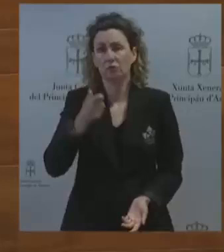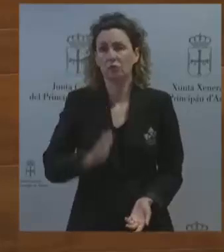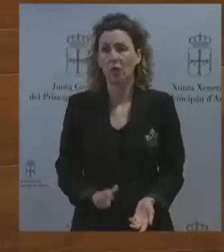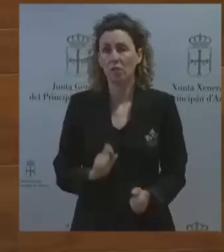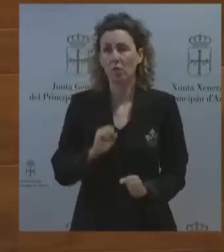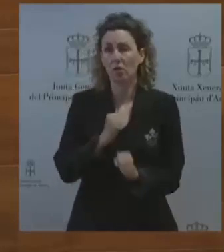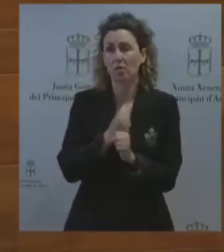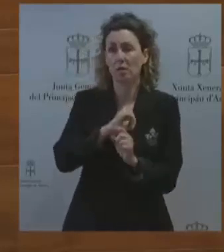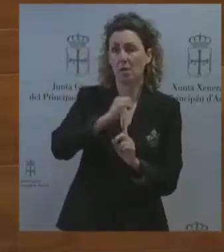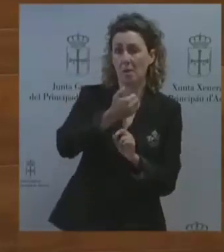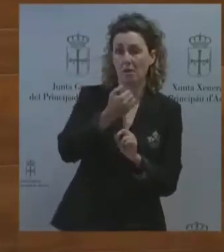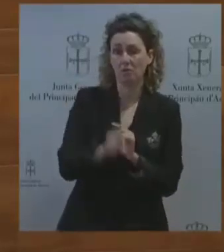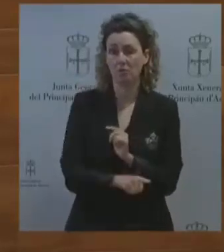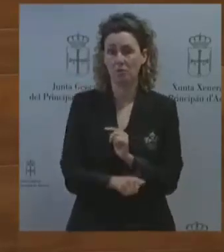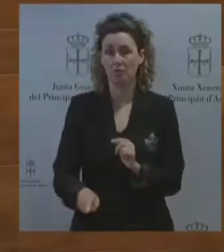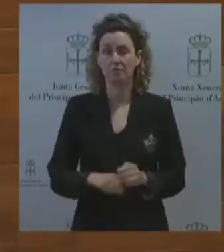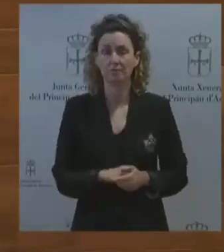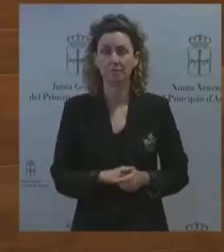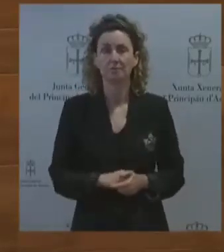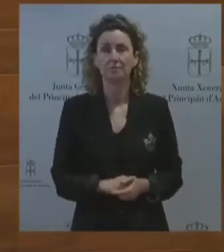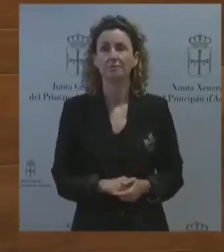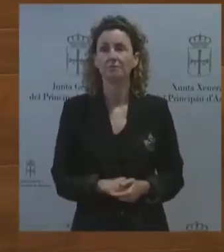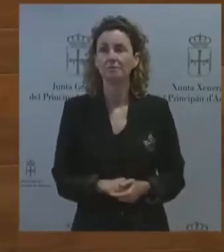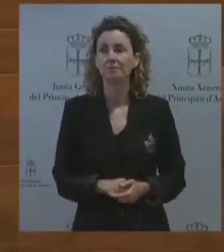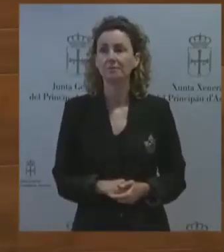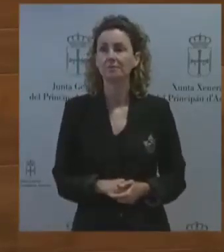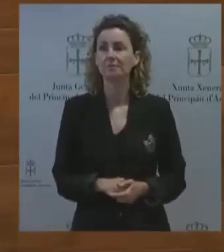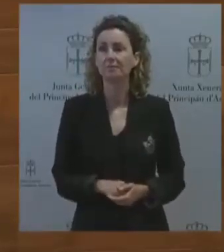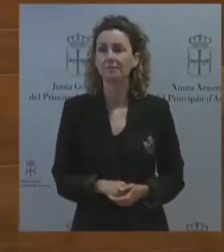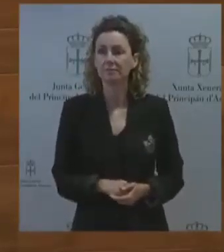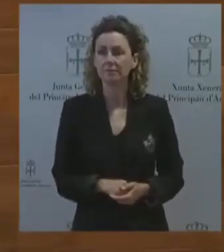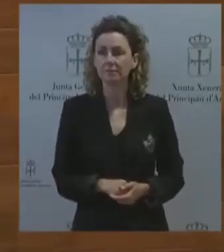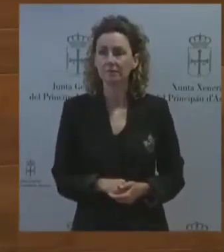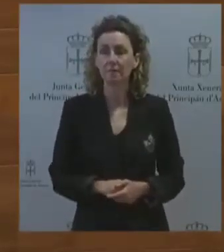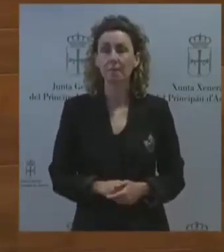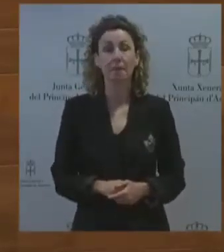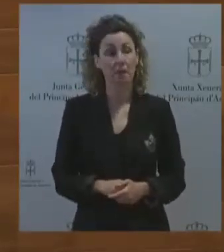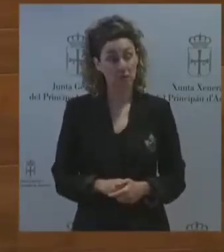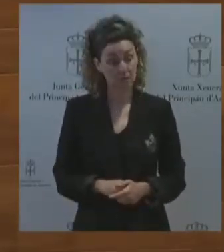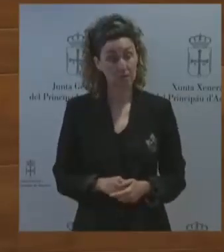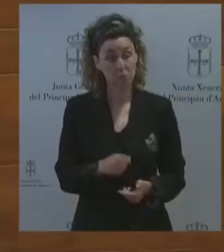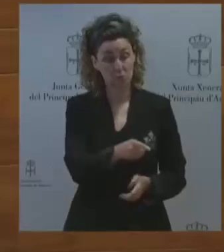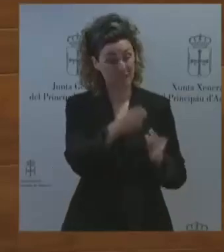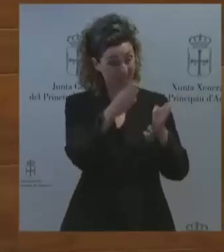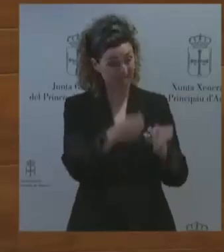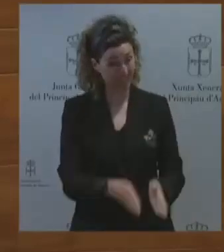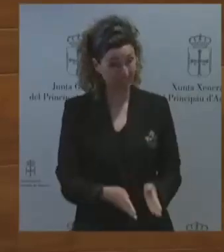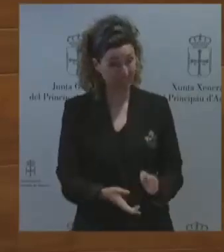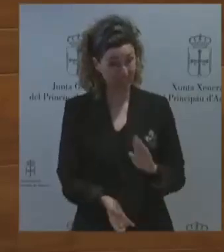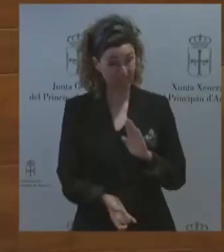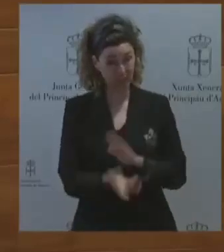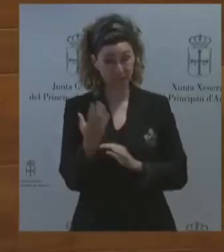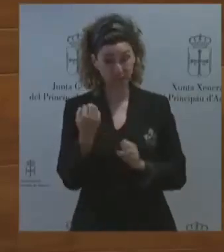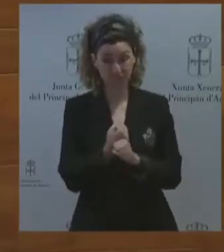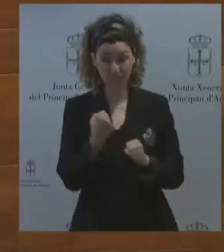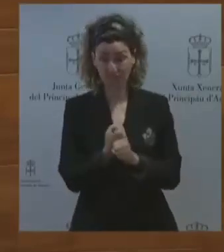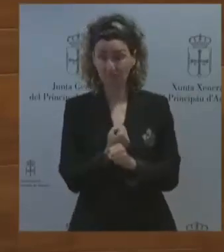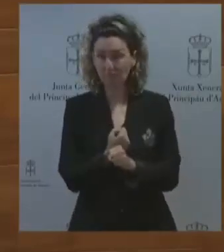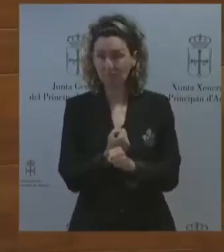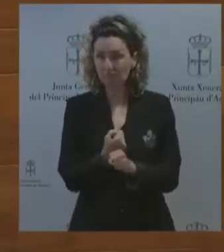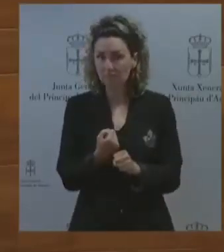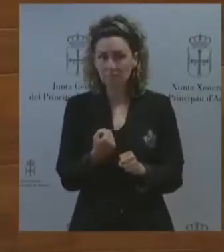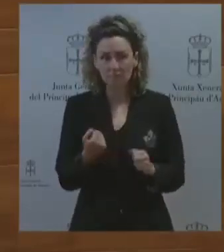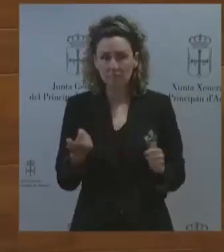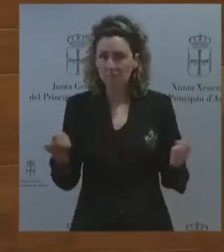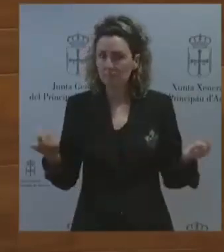Usted es el presidente autonómico que menos empleo ha creado durante la pasada legislatura, porque ustedes son destructores